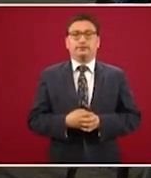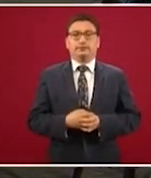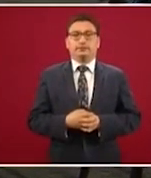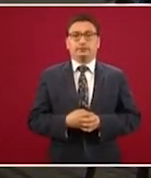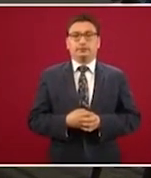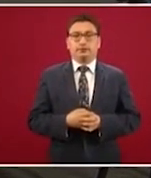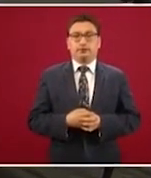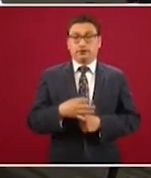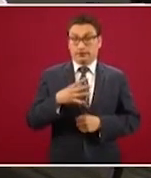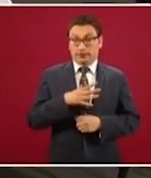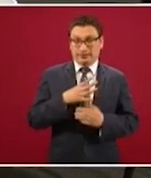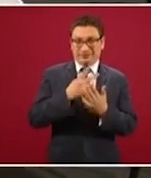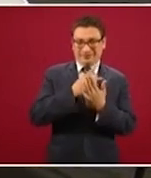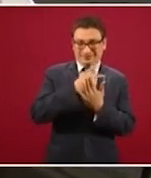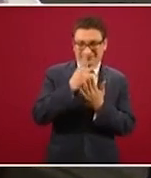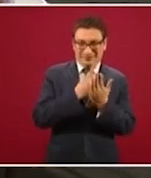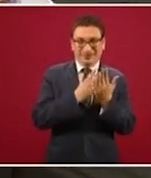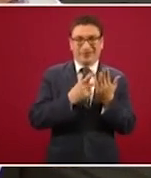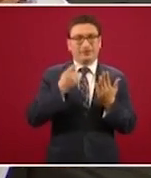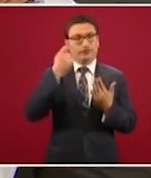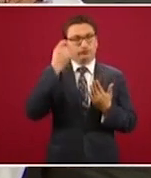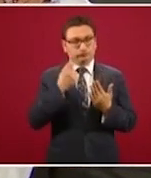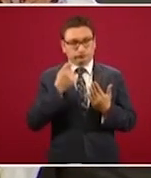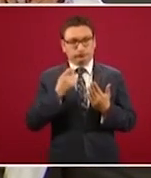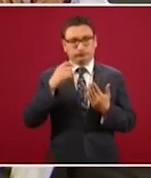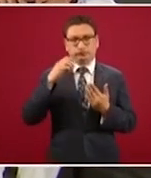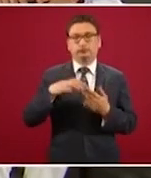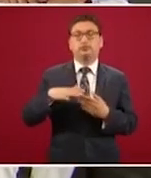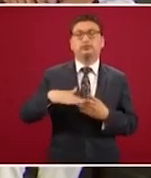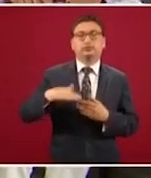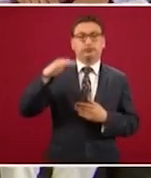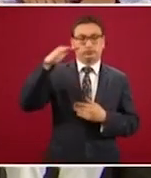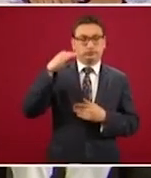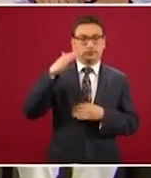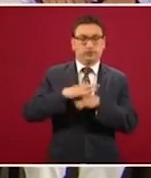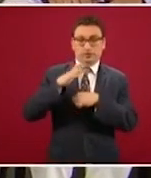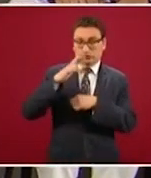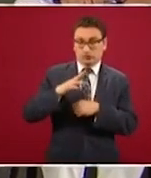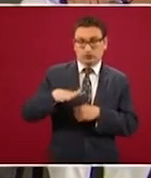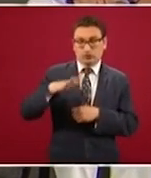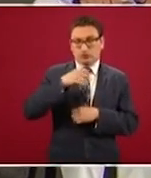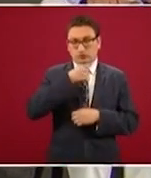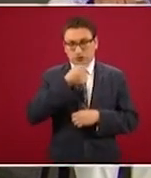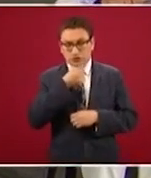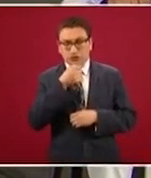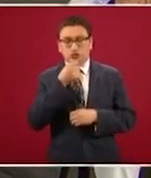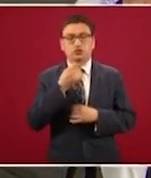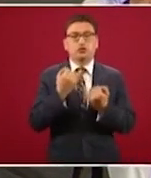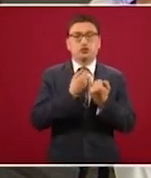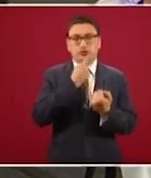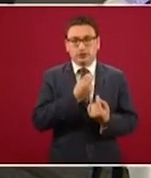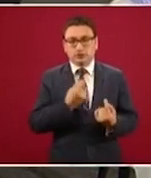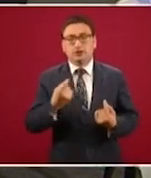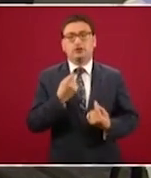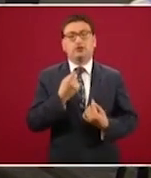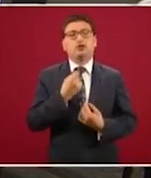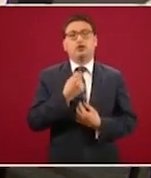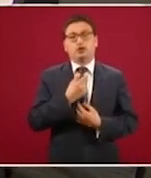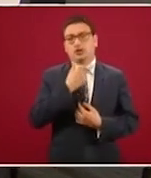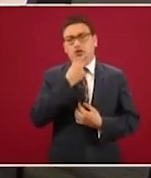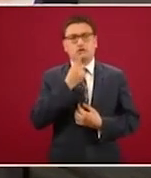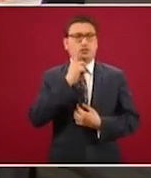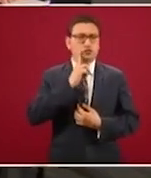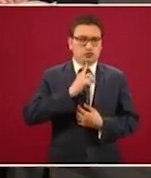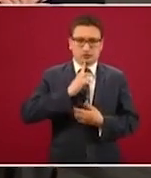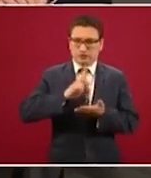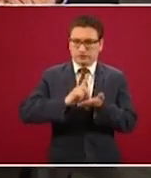del programa de la pensión a adultos mayores y la pensión a niñas, niños con